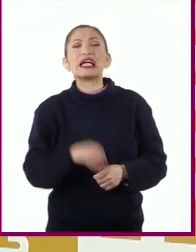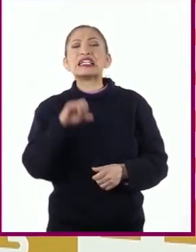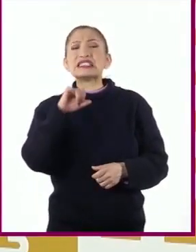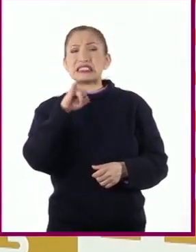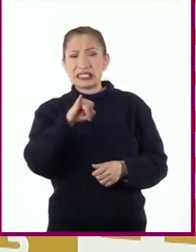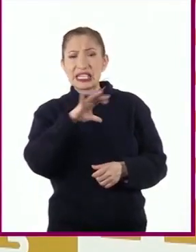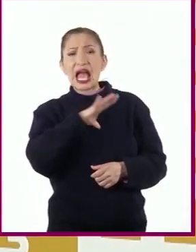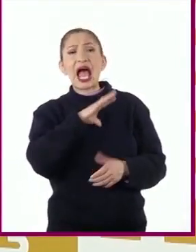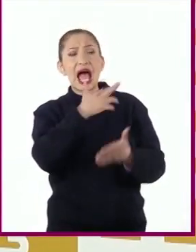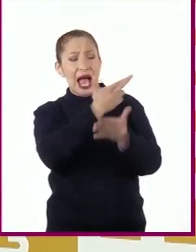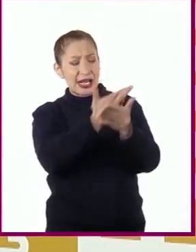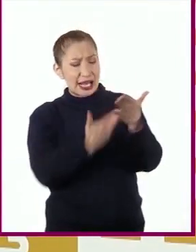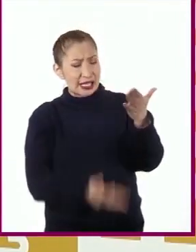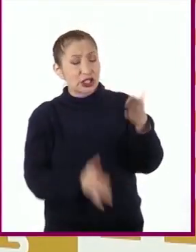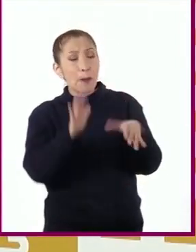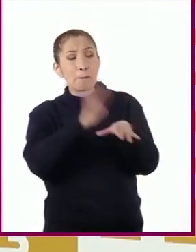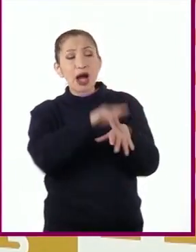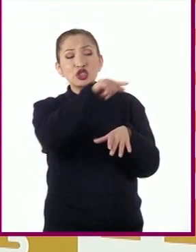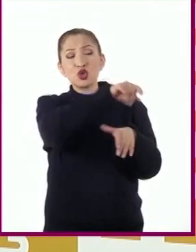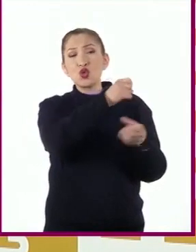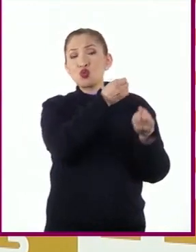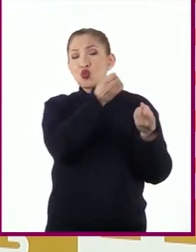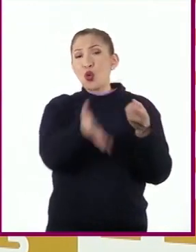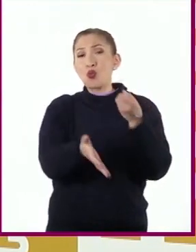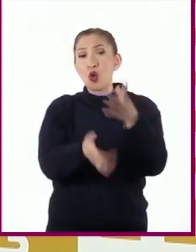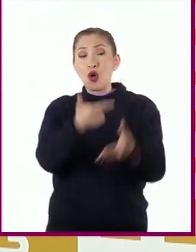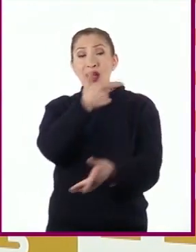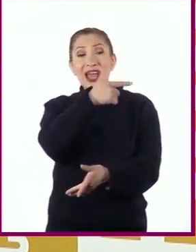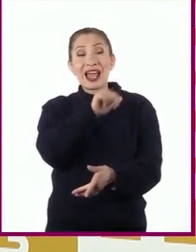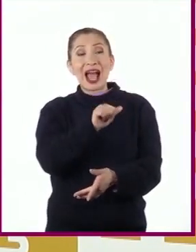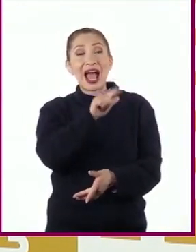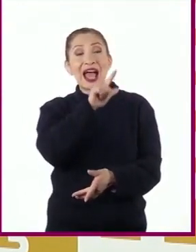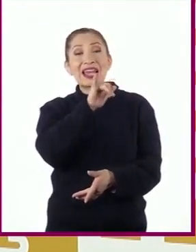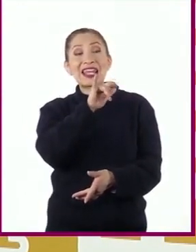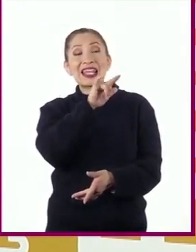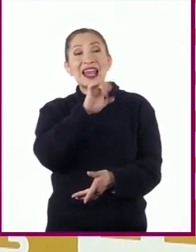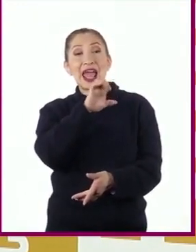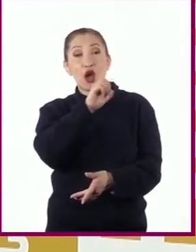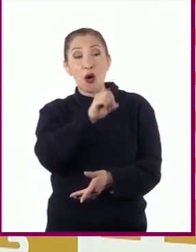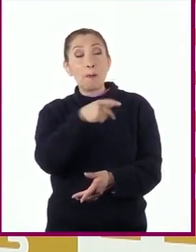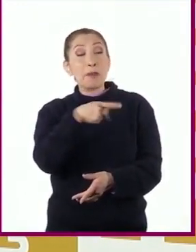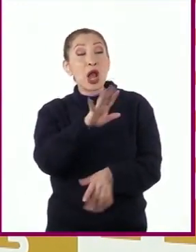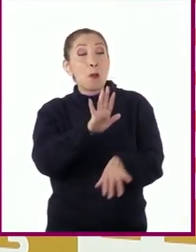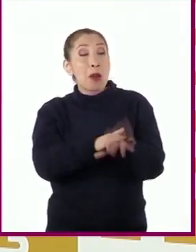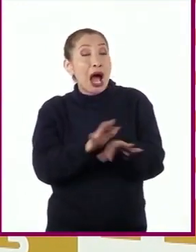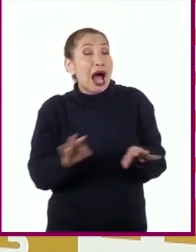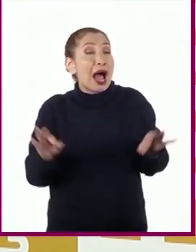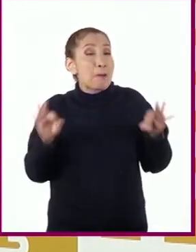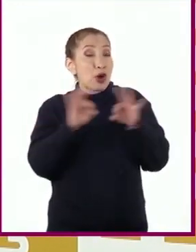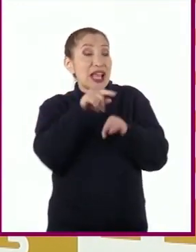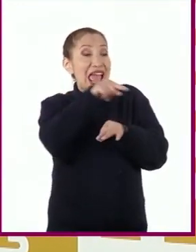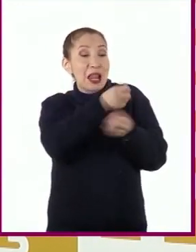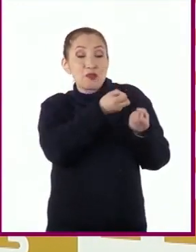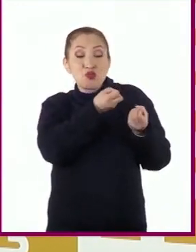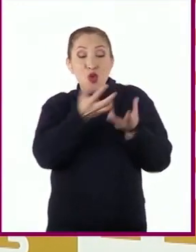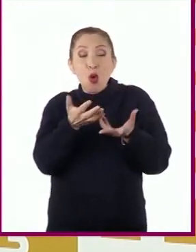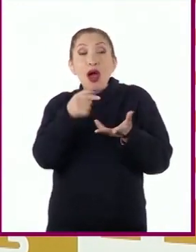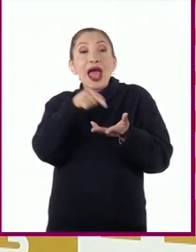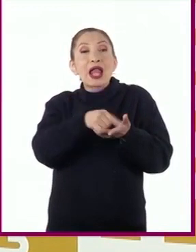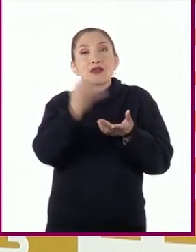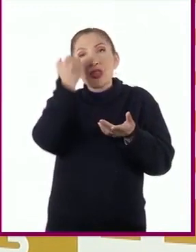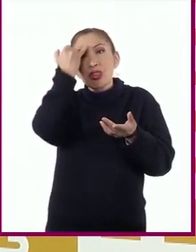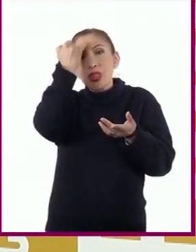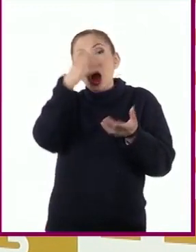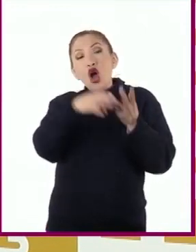tiene registro de más aportaciones realizadas por Galileo, tal vez la más importante fue que propuso que